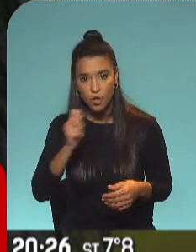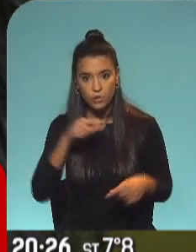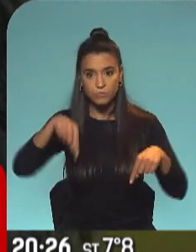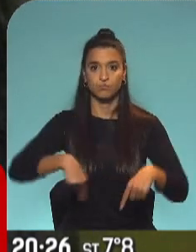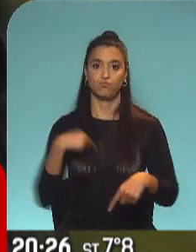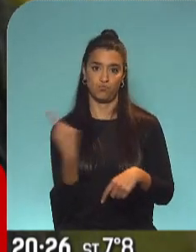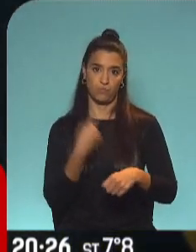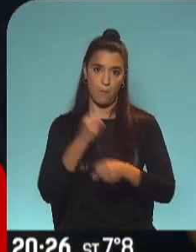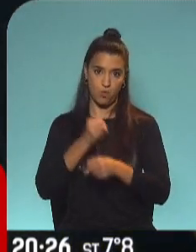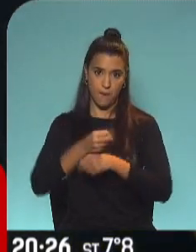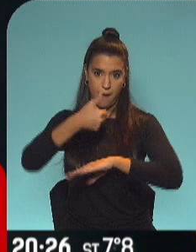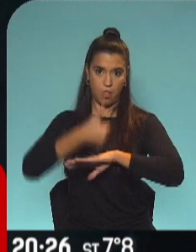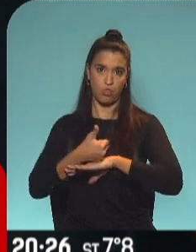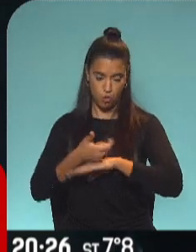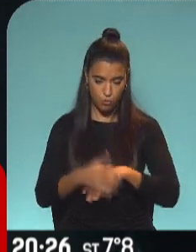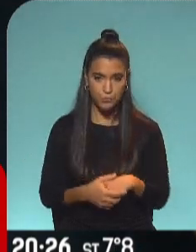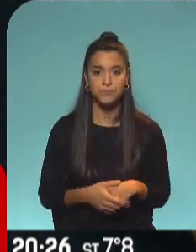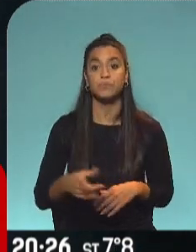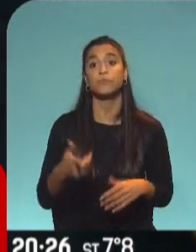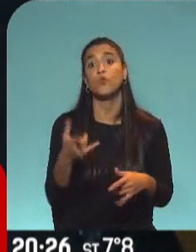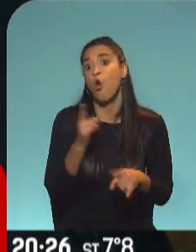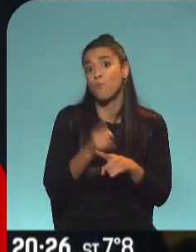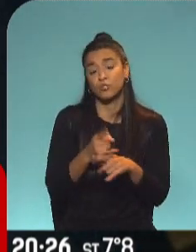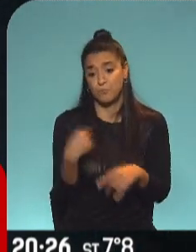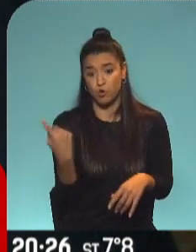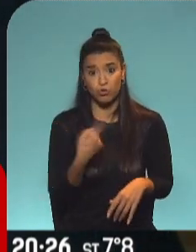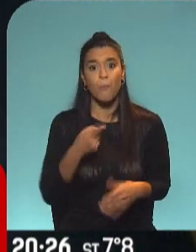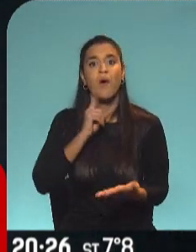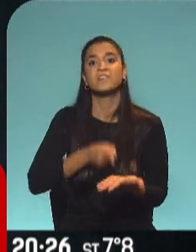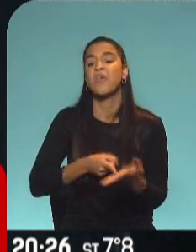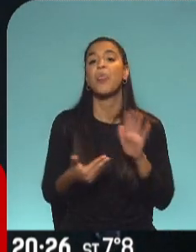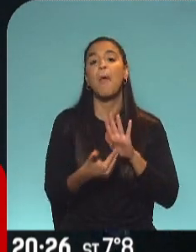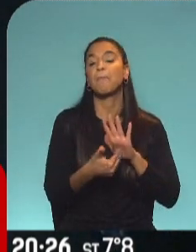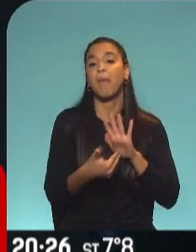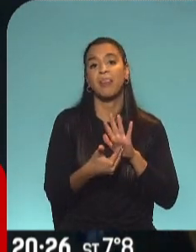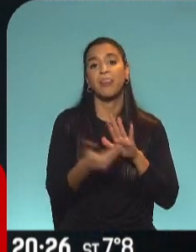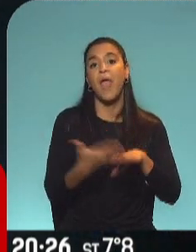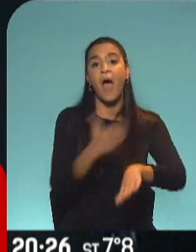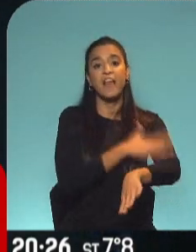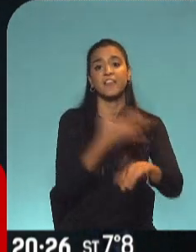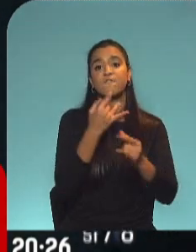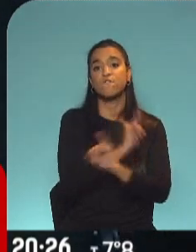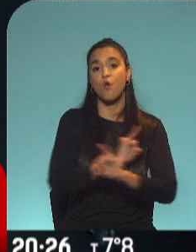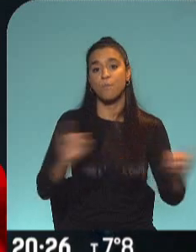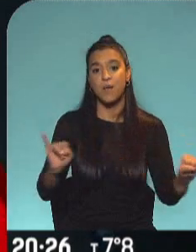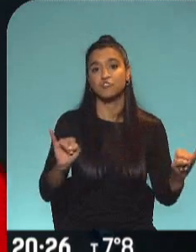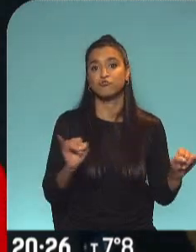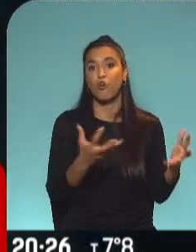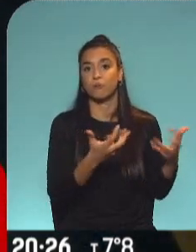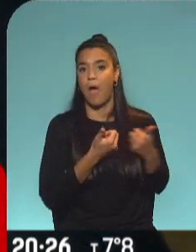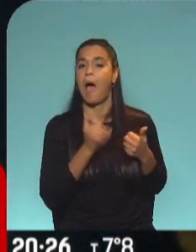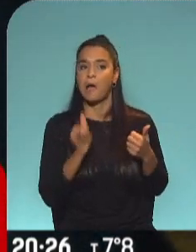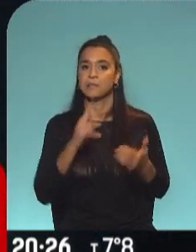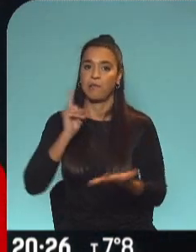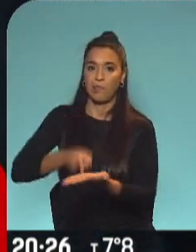estamos trabajando. Por supuesto, como siempre, vamos a decidir de acuerdo con la información que nos dé el soporte para la